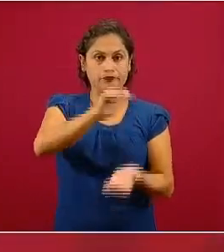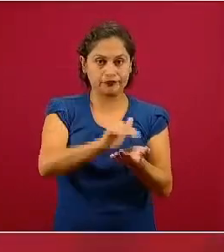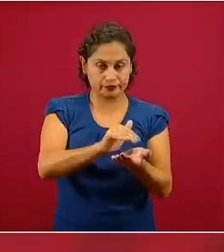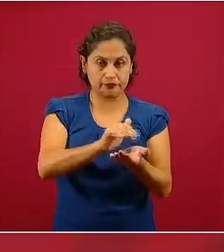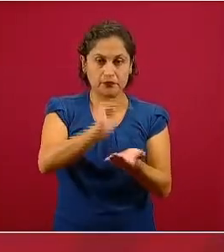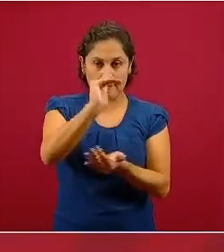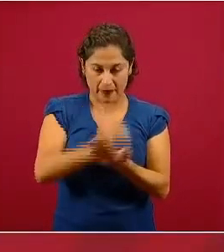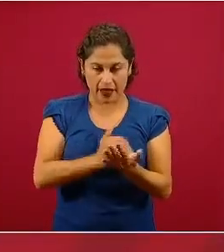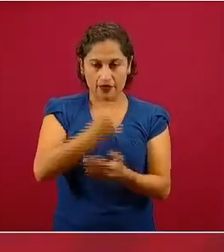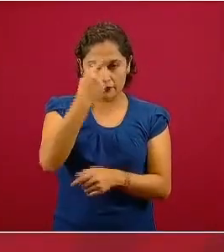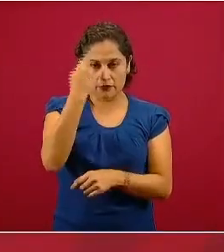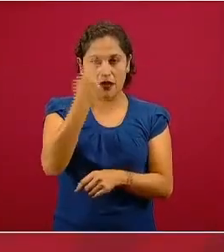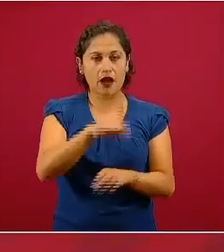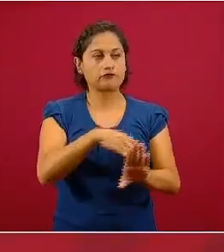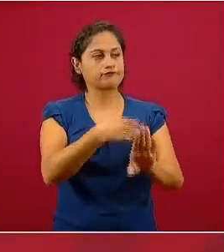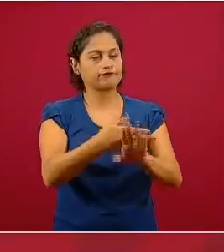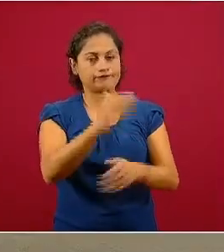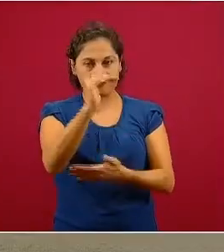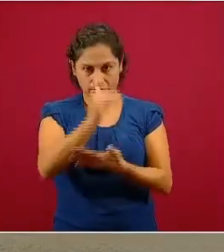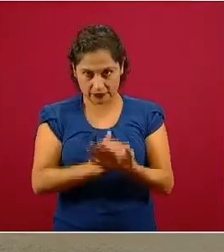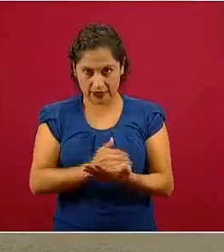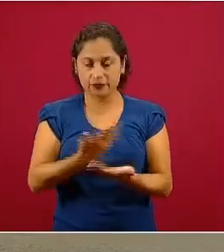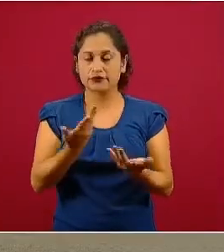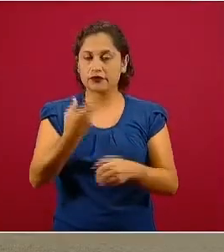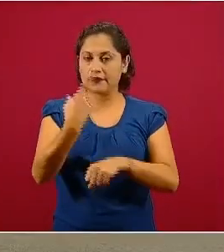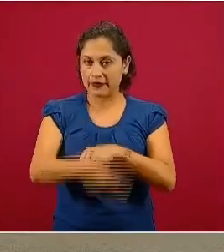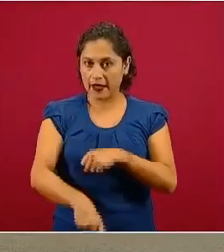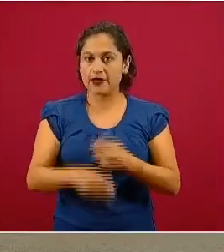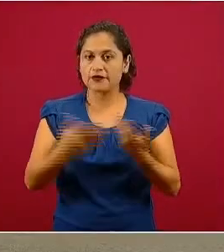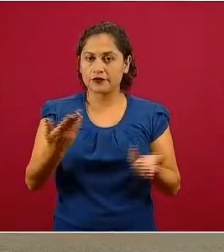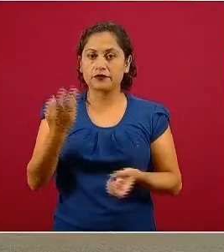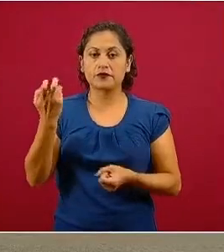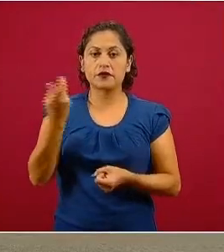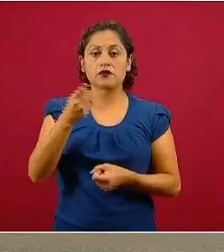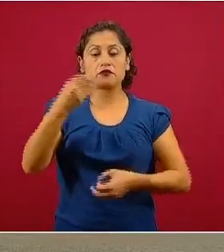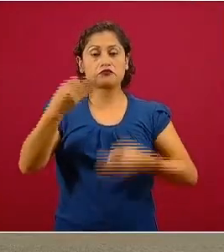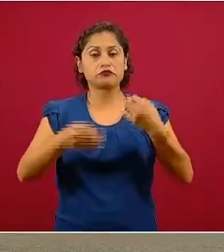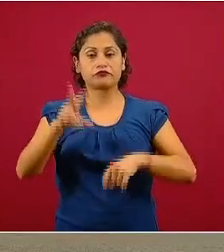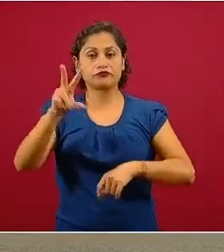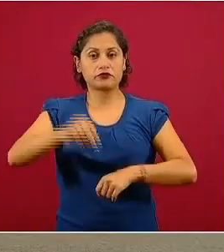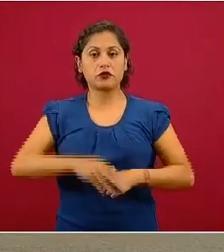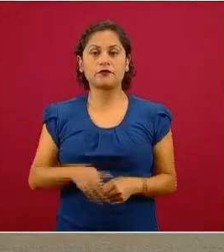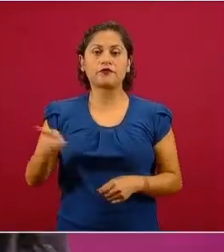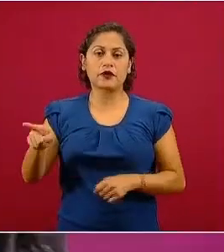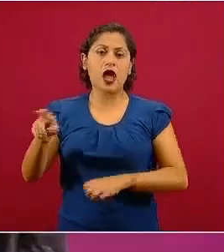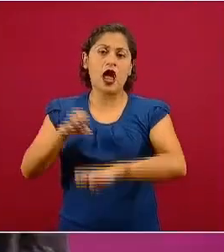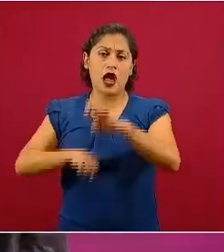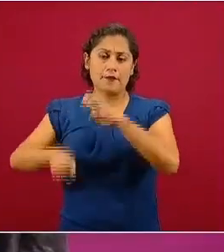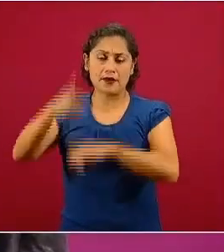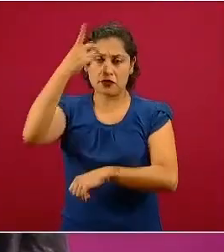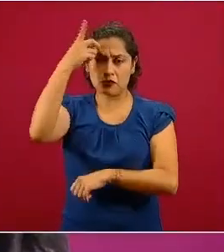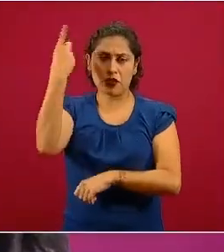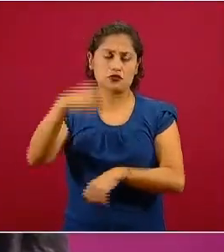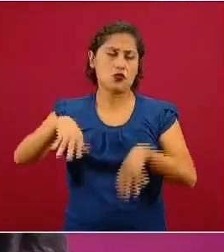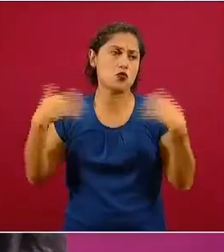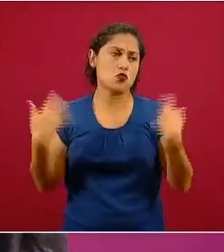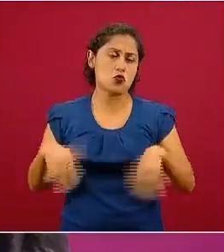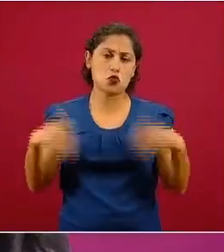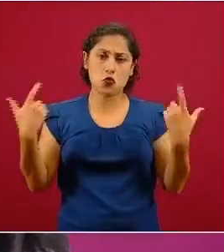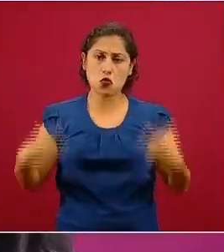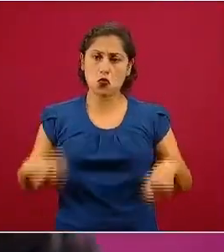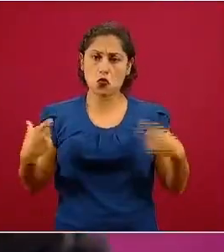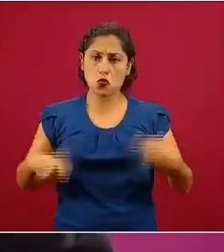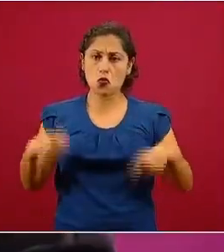esas políticas. Este señor Bloomberg es un millonario, sus ganancias las ha hecho a partir de un